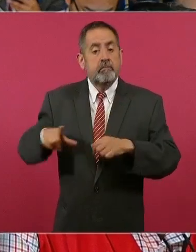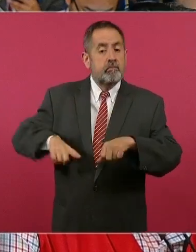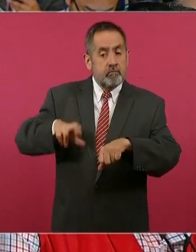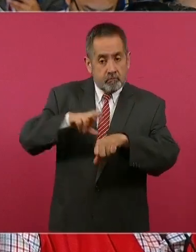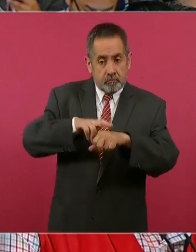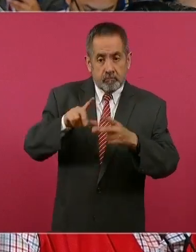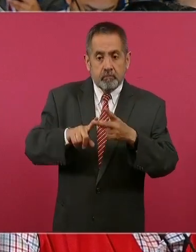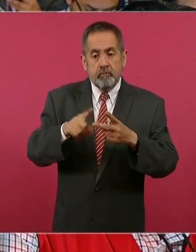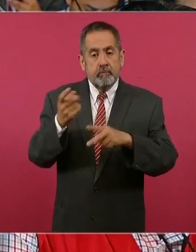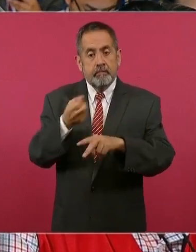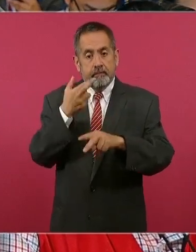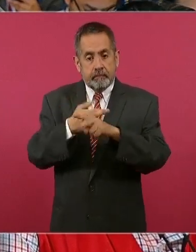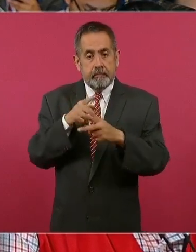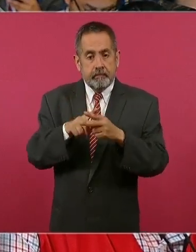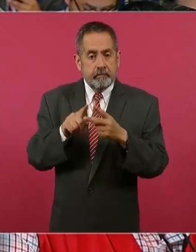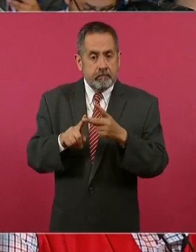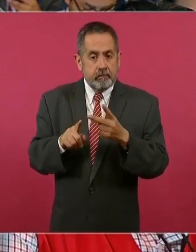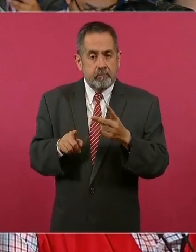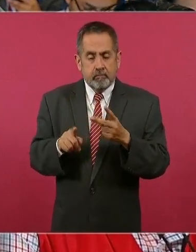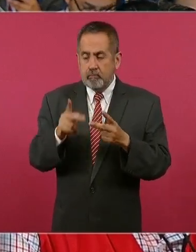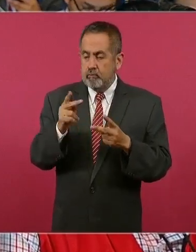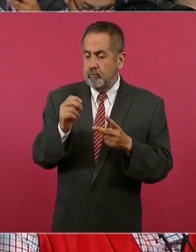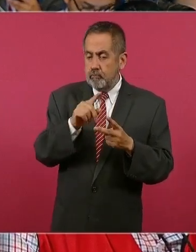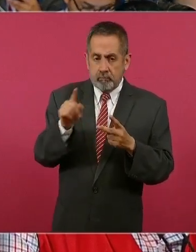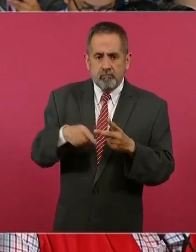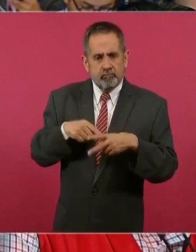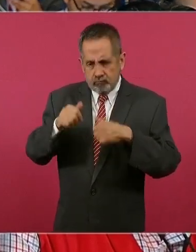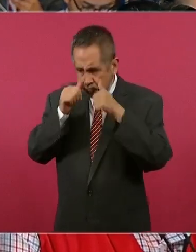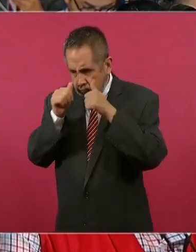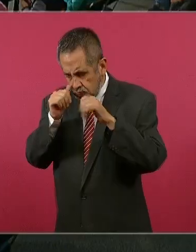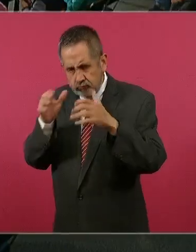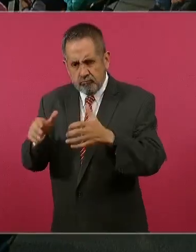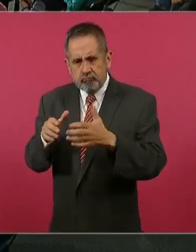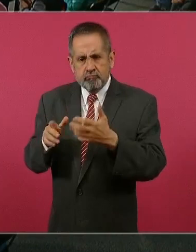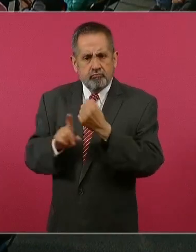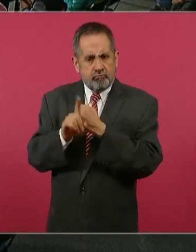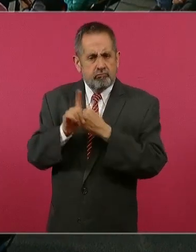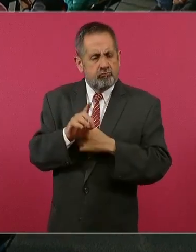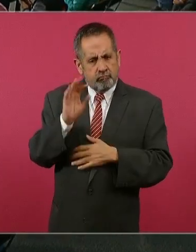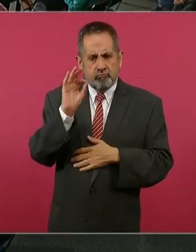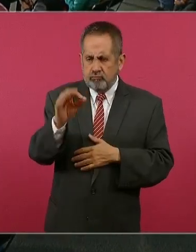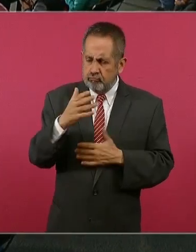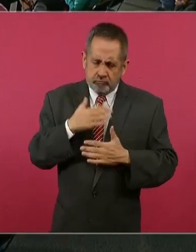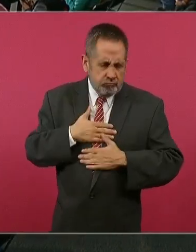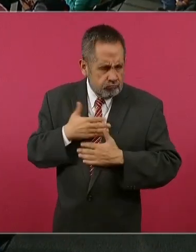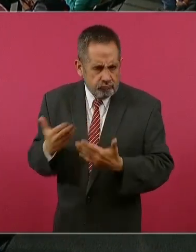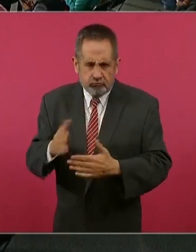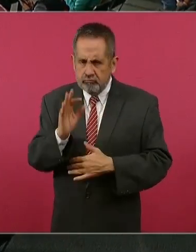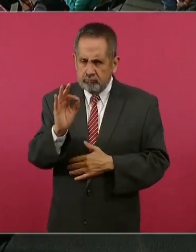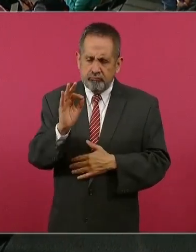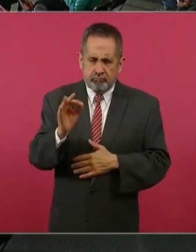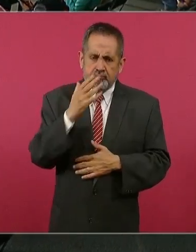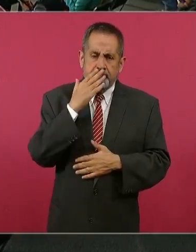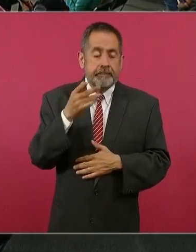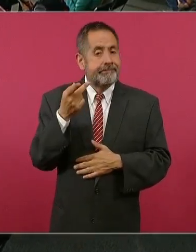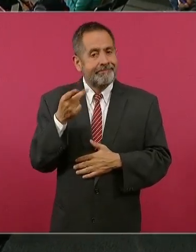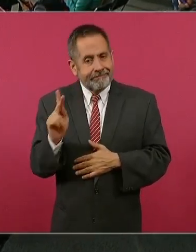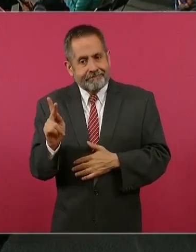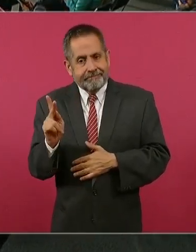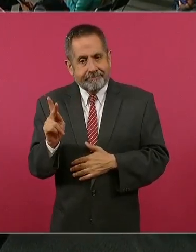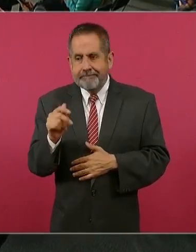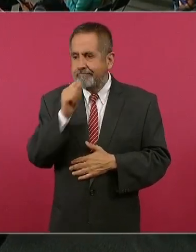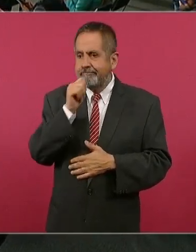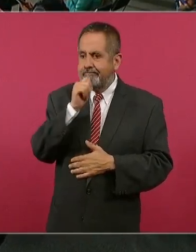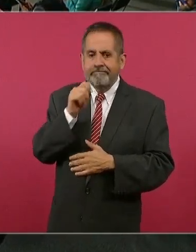como el secretario Pozos han atendido la problemática con plena disposición, pero siguen